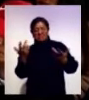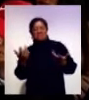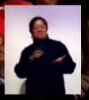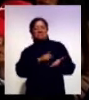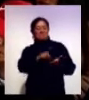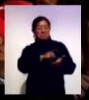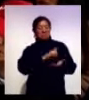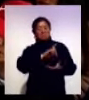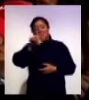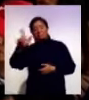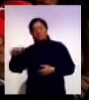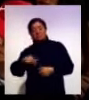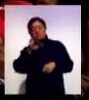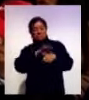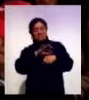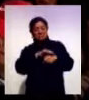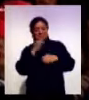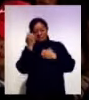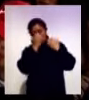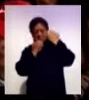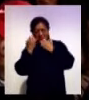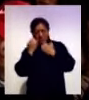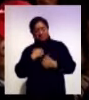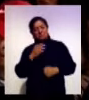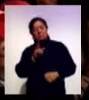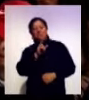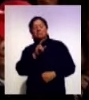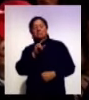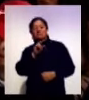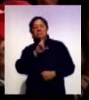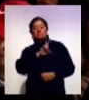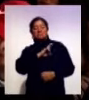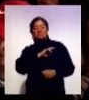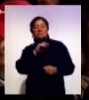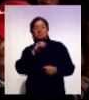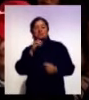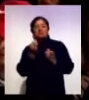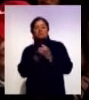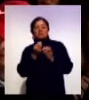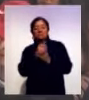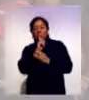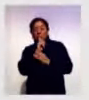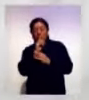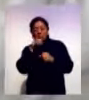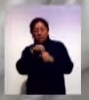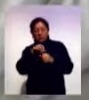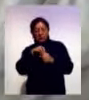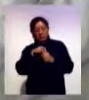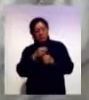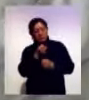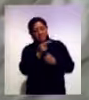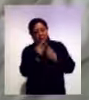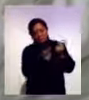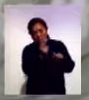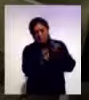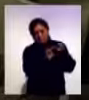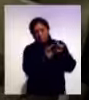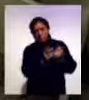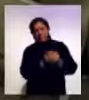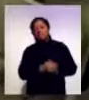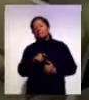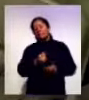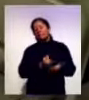con el médico para hacer un interrogatorio privado donde nosotros decidimos si son aptos o no para donar. Fernanda Terrón y Luis Ángel